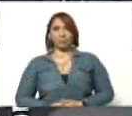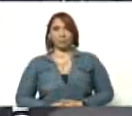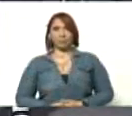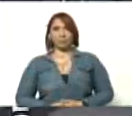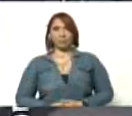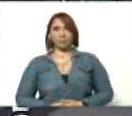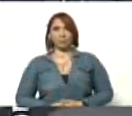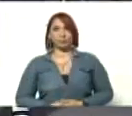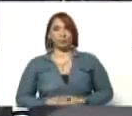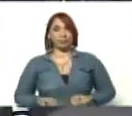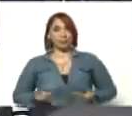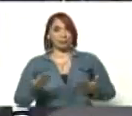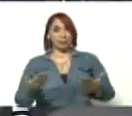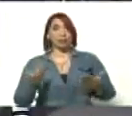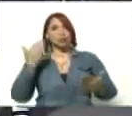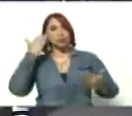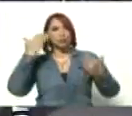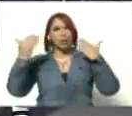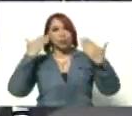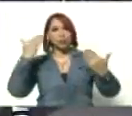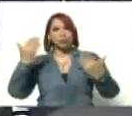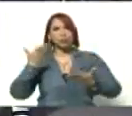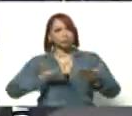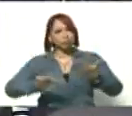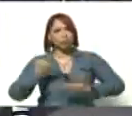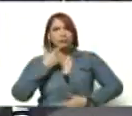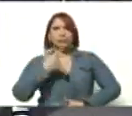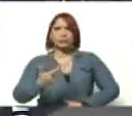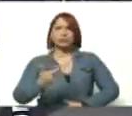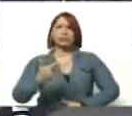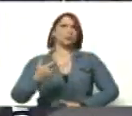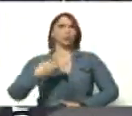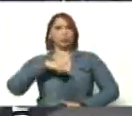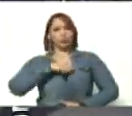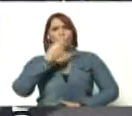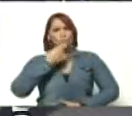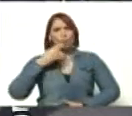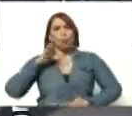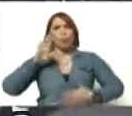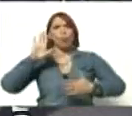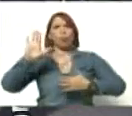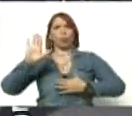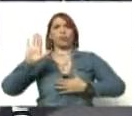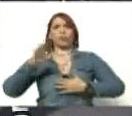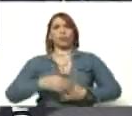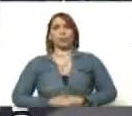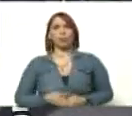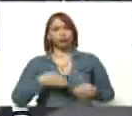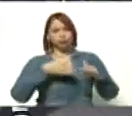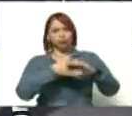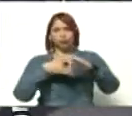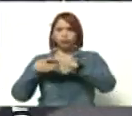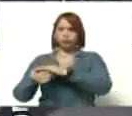Le damos el saludo solidario. Y le decimos que estamos comprometidos con darle el acceso a